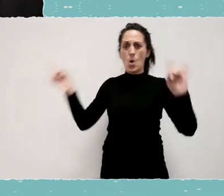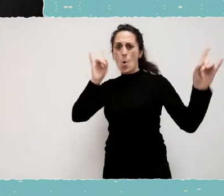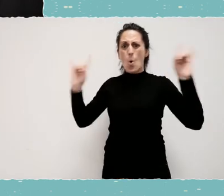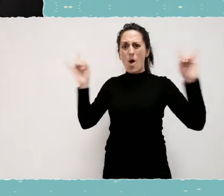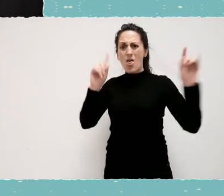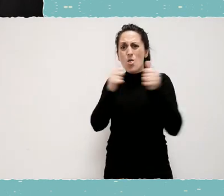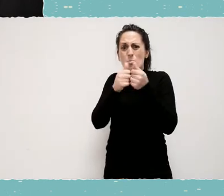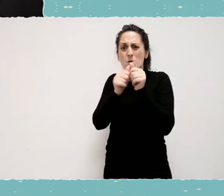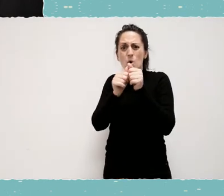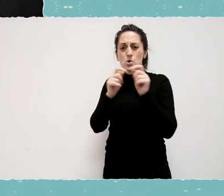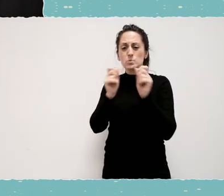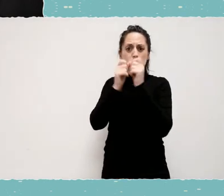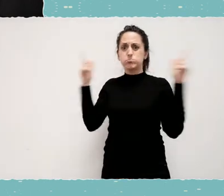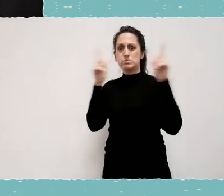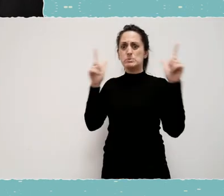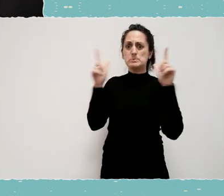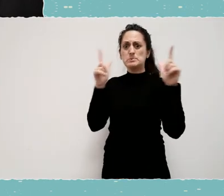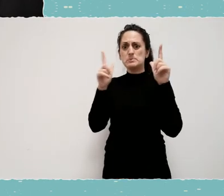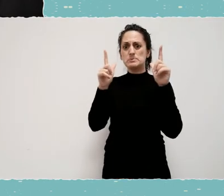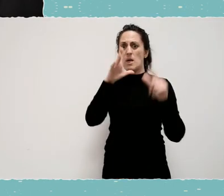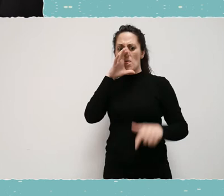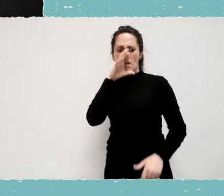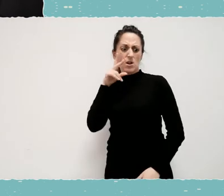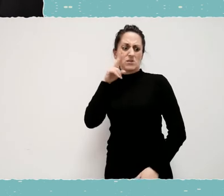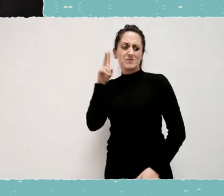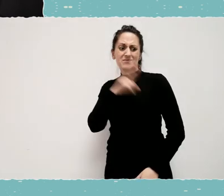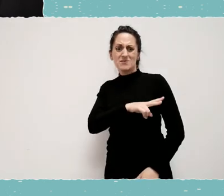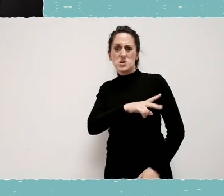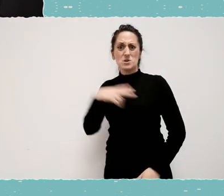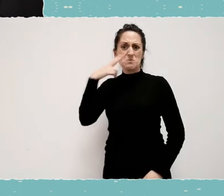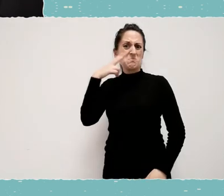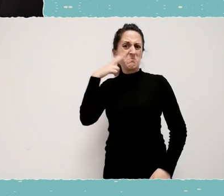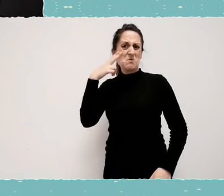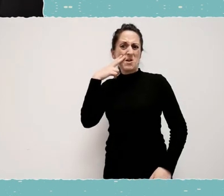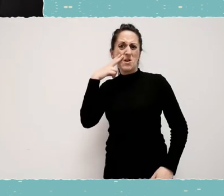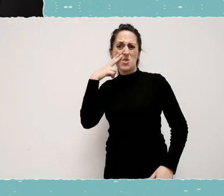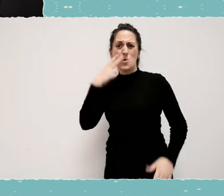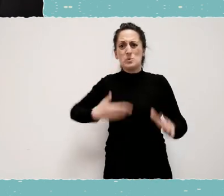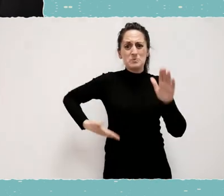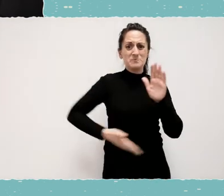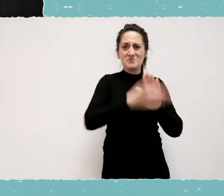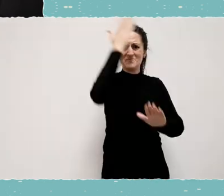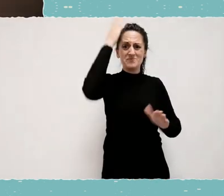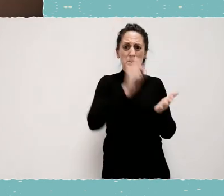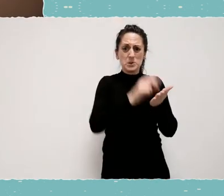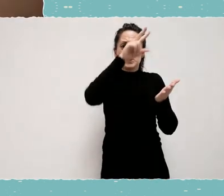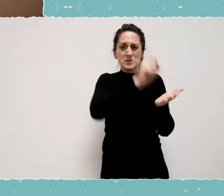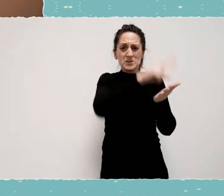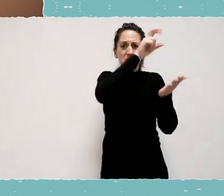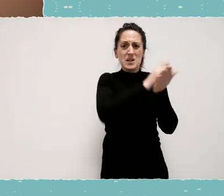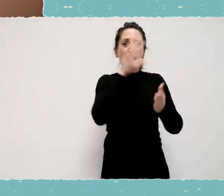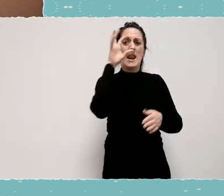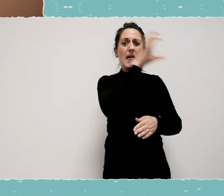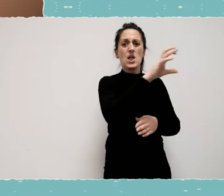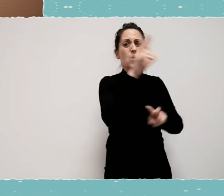Con tanto ruido espertou aquel piollo rabecho. Viulle as orellas o lobo, non o pensou un momento. Dando chimpos escapou en